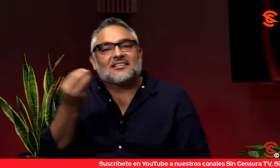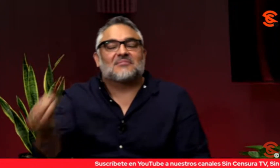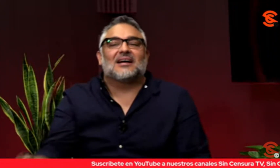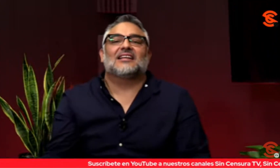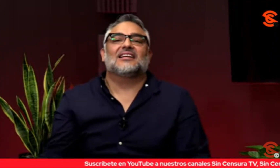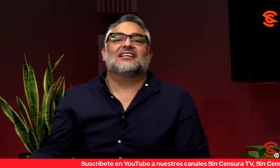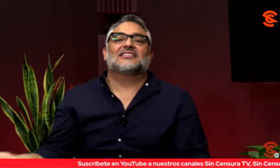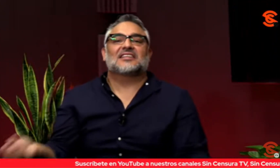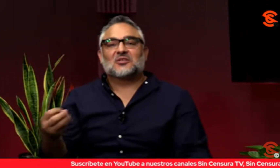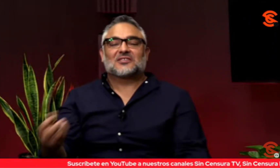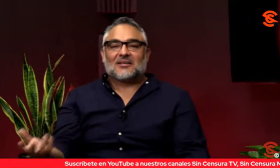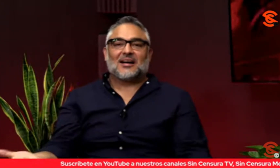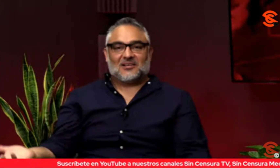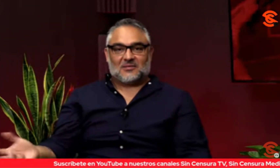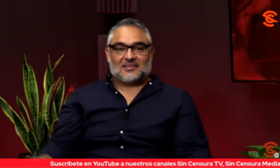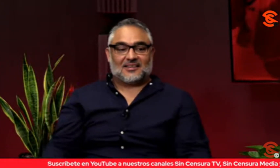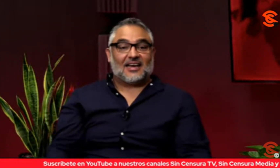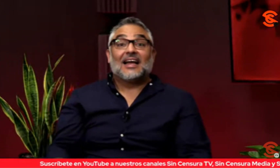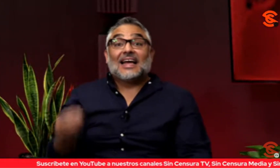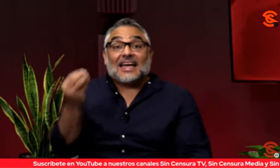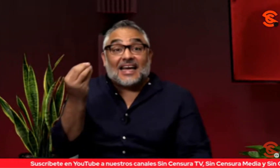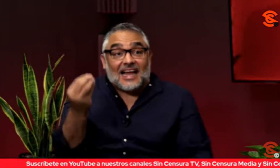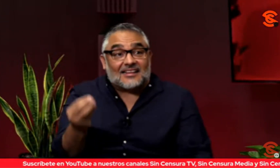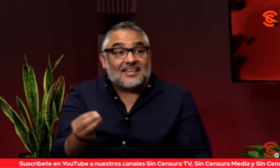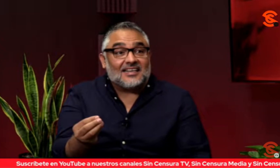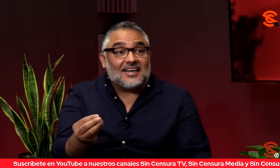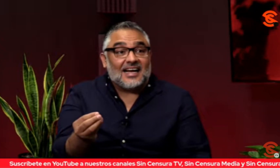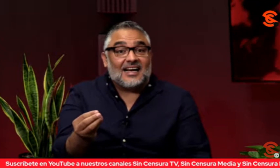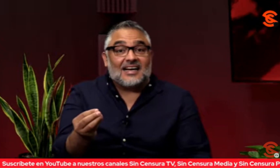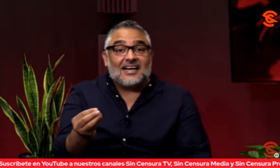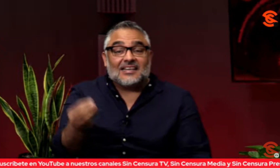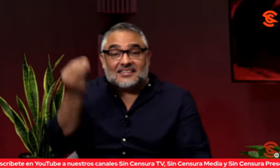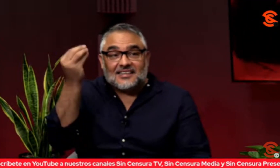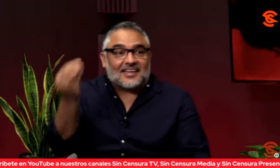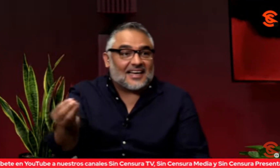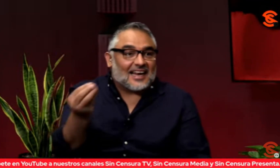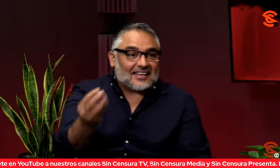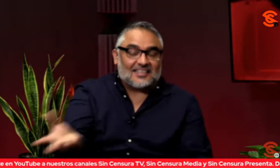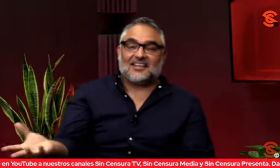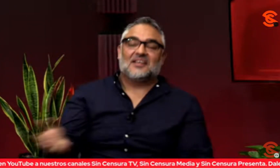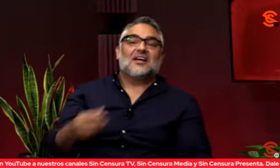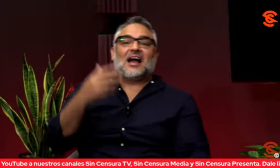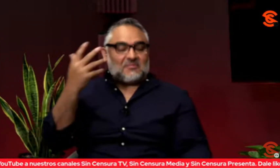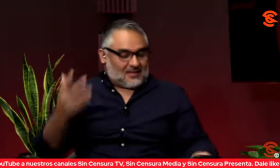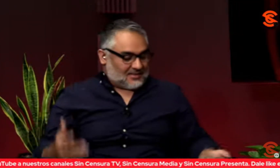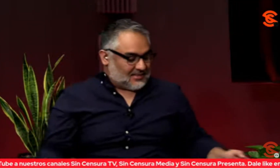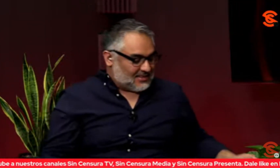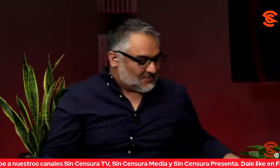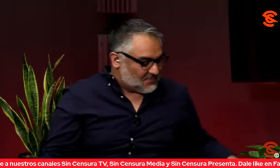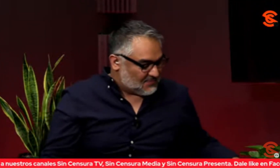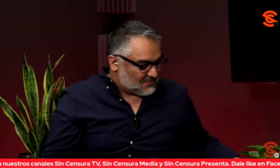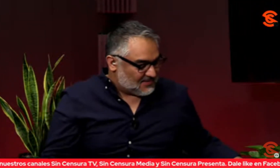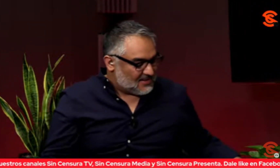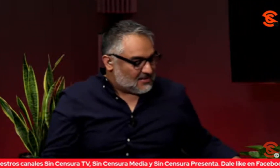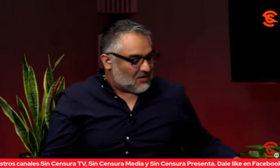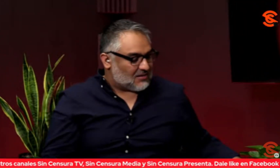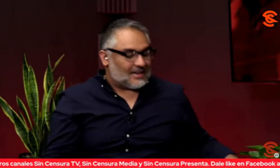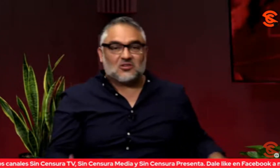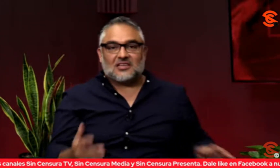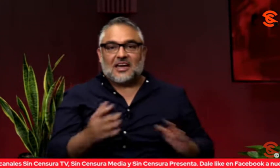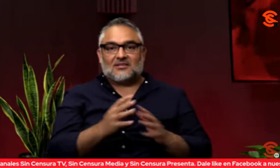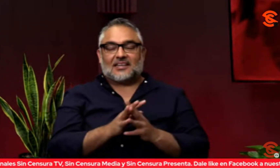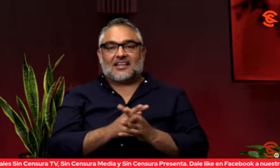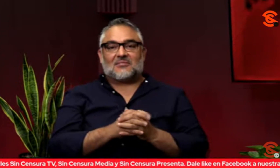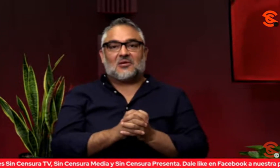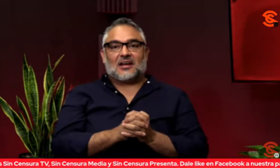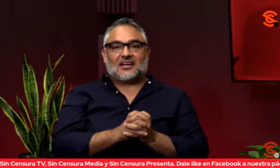tamales, tamales, ricos tamales, presidente, eran gelatinas, gelatina. A ver, presidente, aunque a